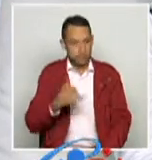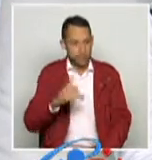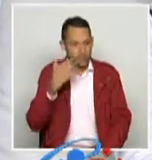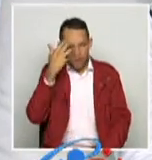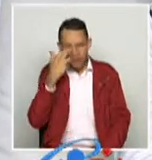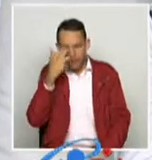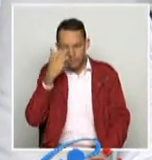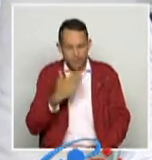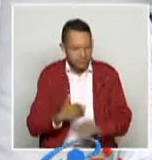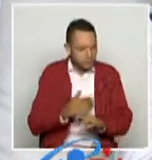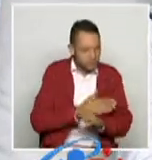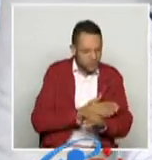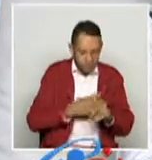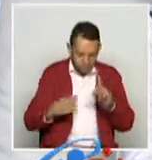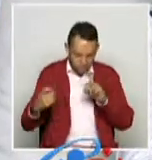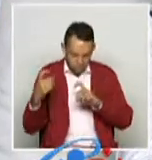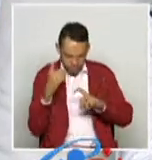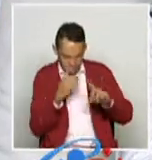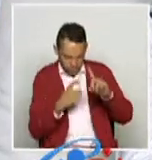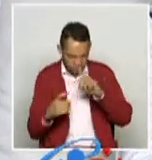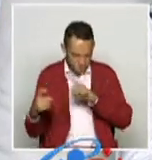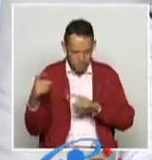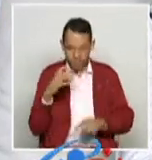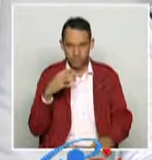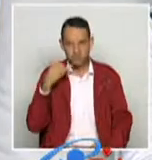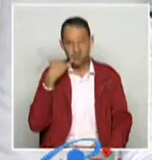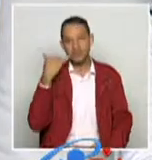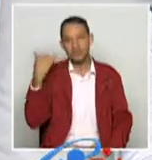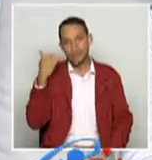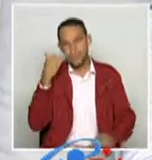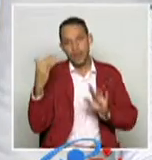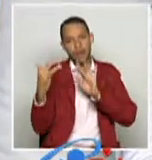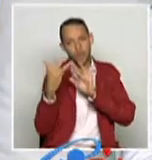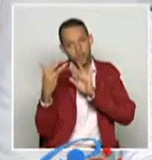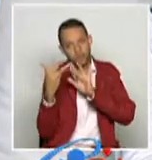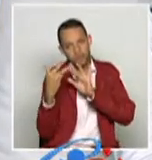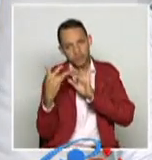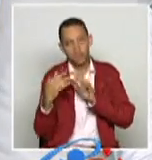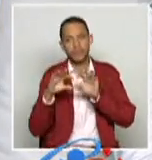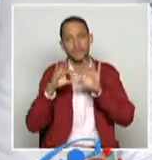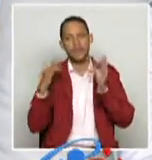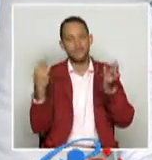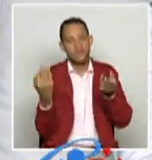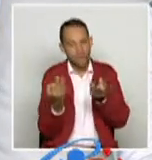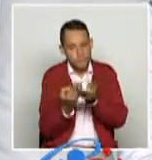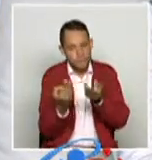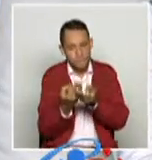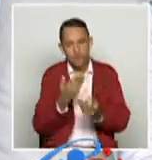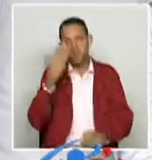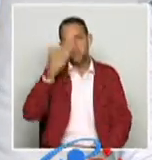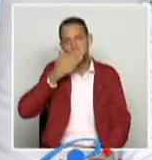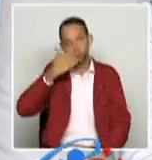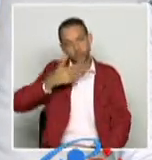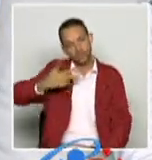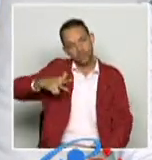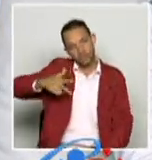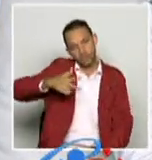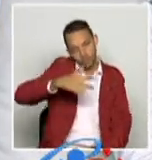diagnóstico, nosotros nos ponemos muy en contacto con la familia y apoyamos transporte,